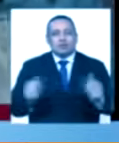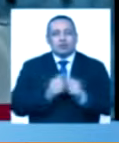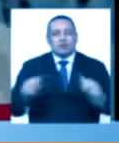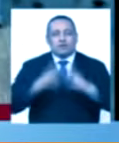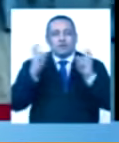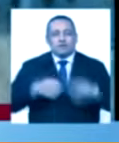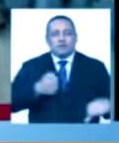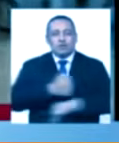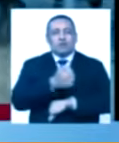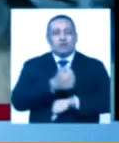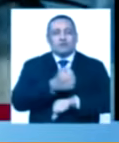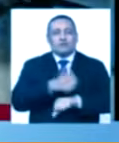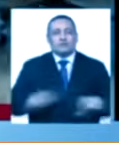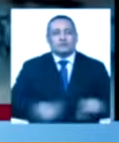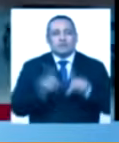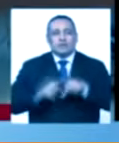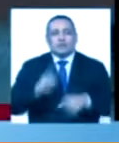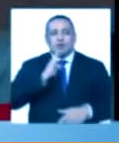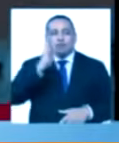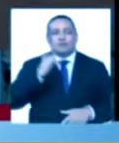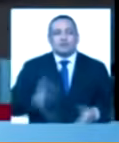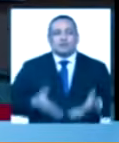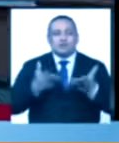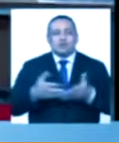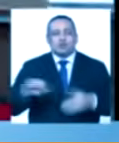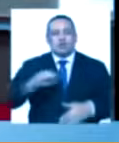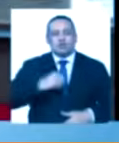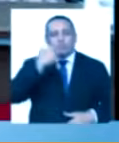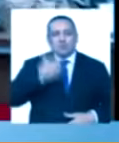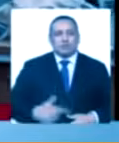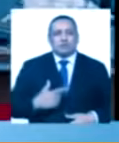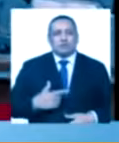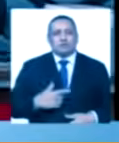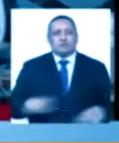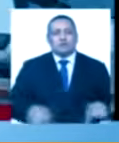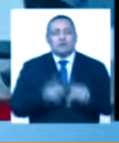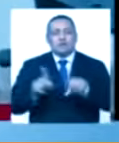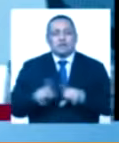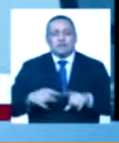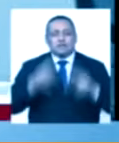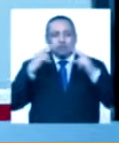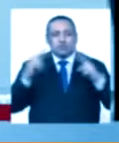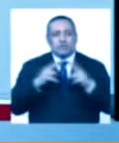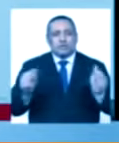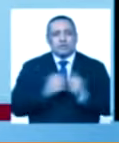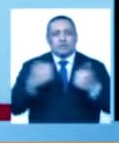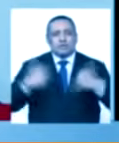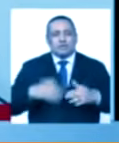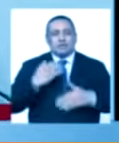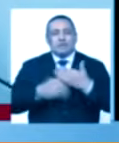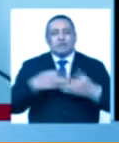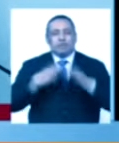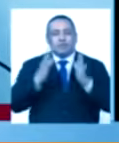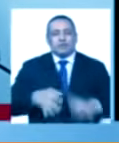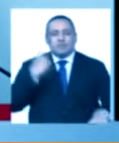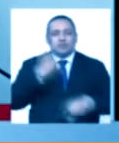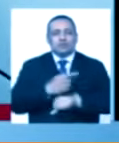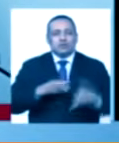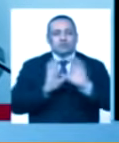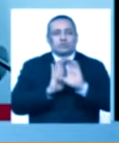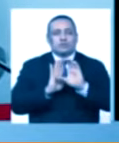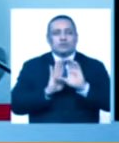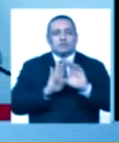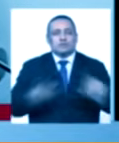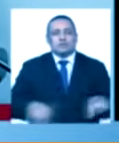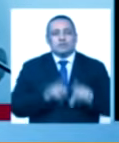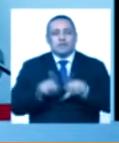tema del golpe de Estado, la orden fue dada contra mi persona. Y cuando se conocía de que ya se iba a formular denuncia